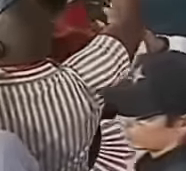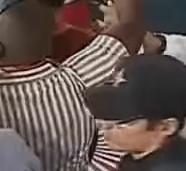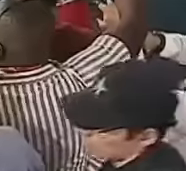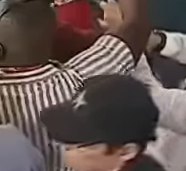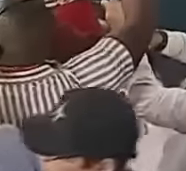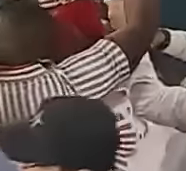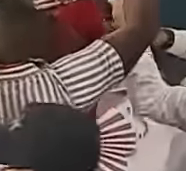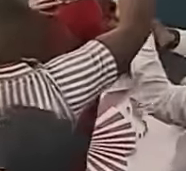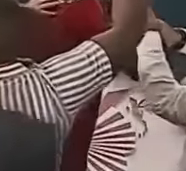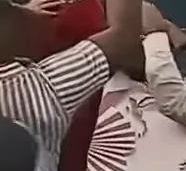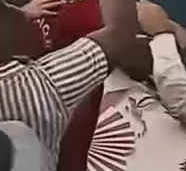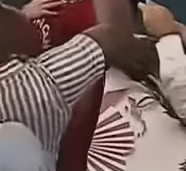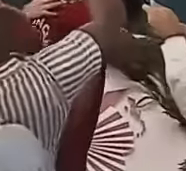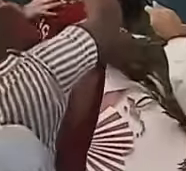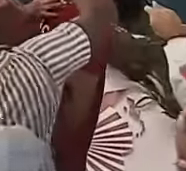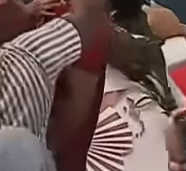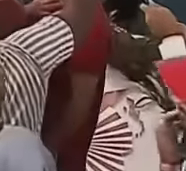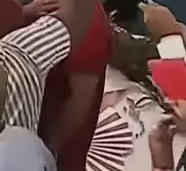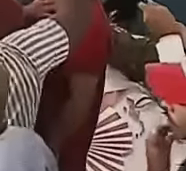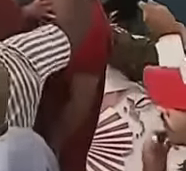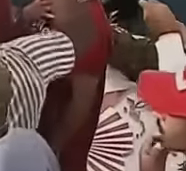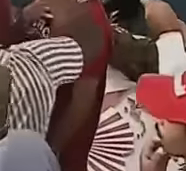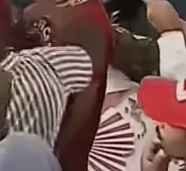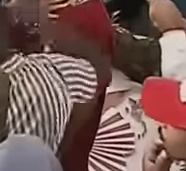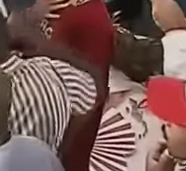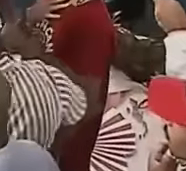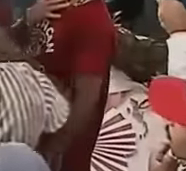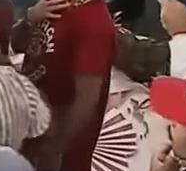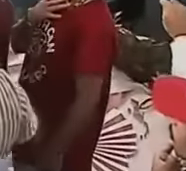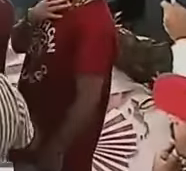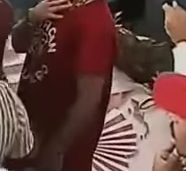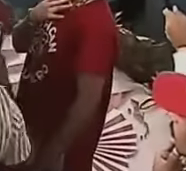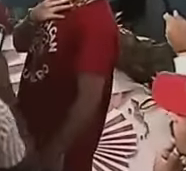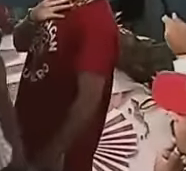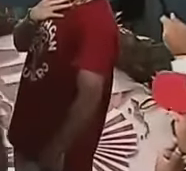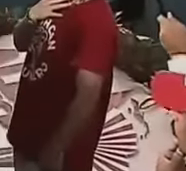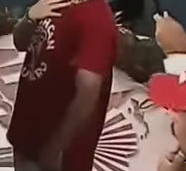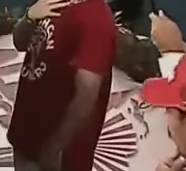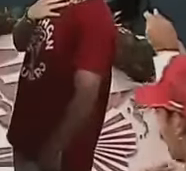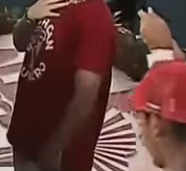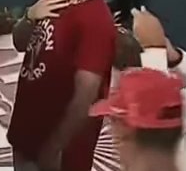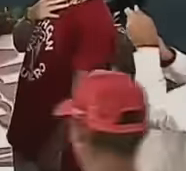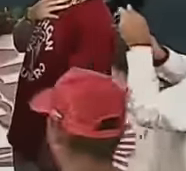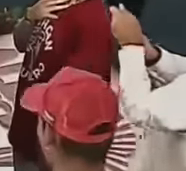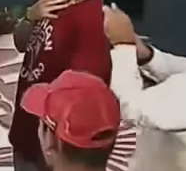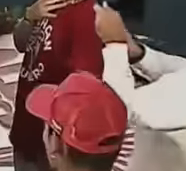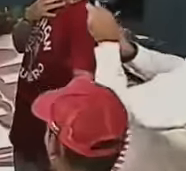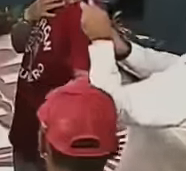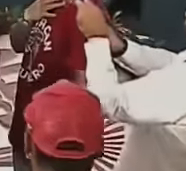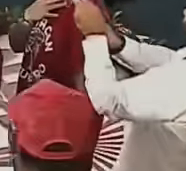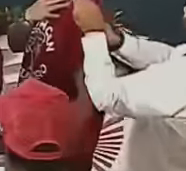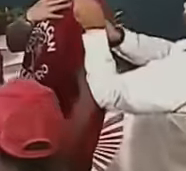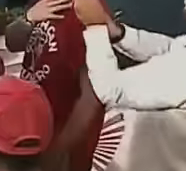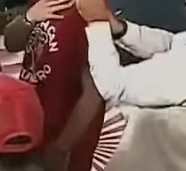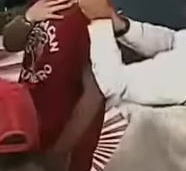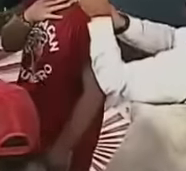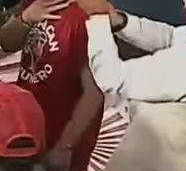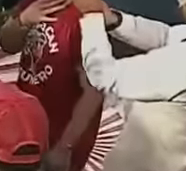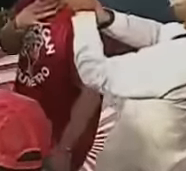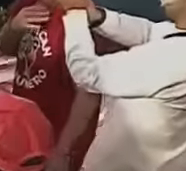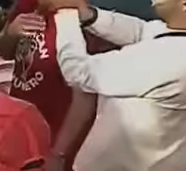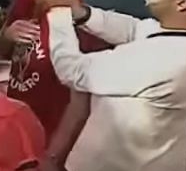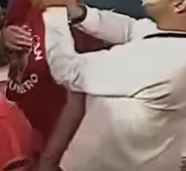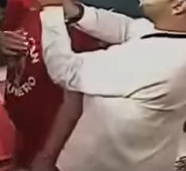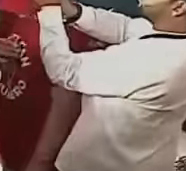su sistema político, defender al pueblo venezolano, y levantamos la voz para rechazar la injerencia y las pretensiones de apoderarse